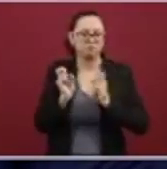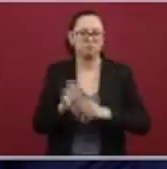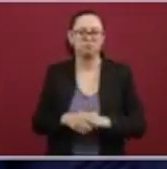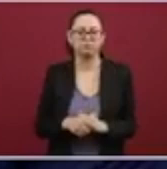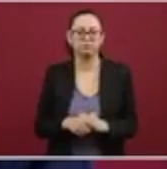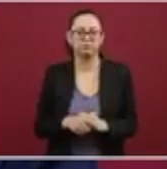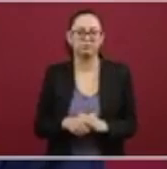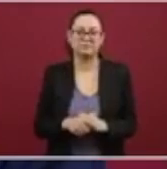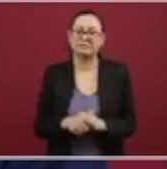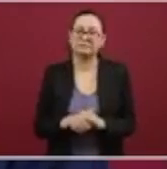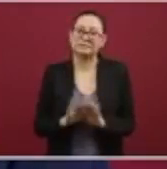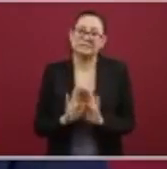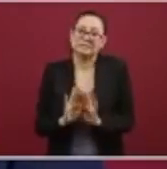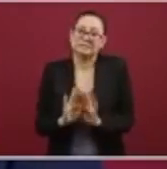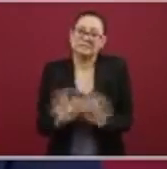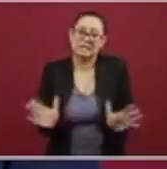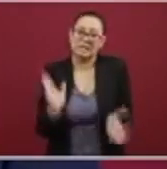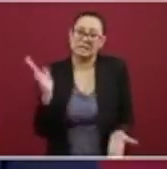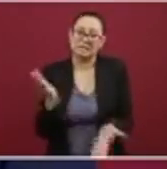Y eso se determinó.